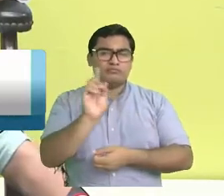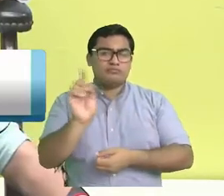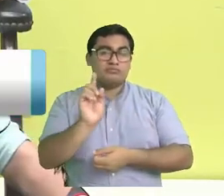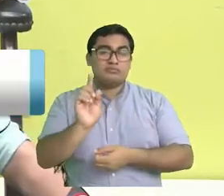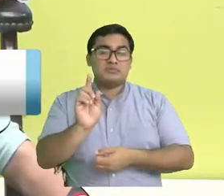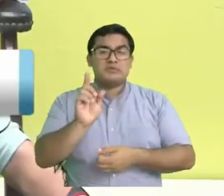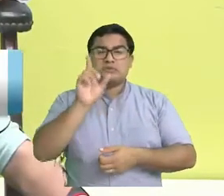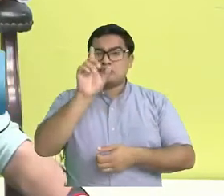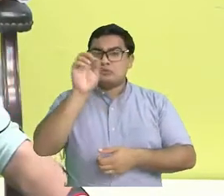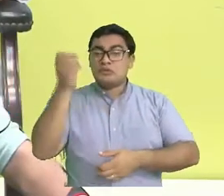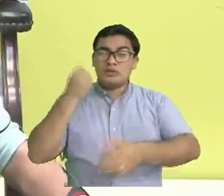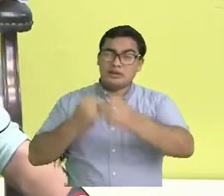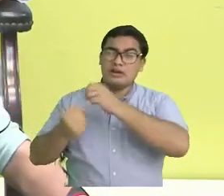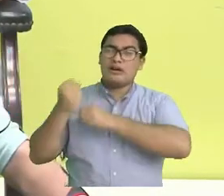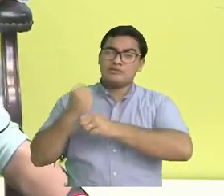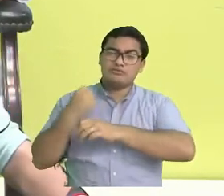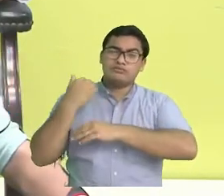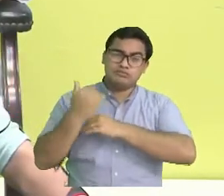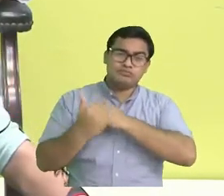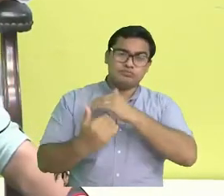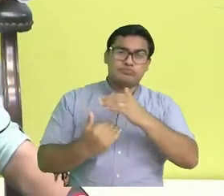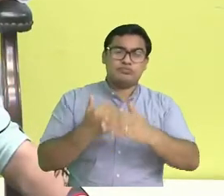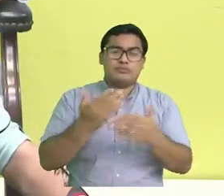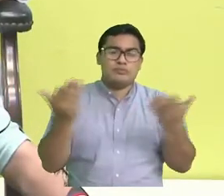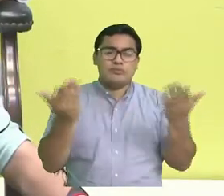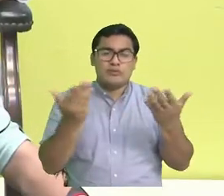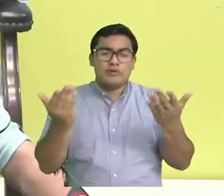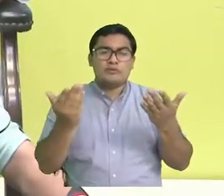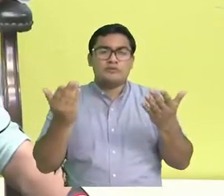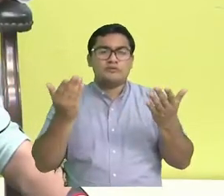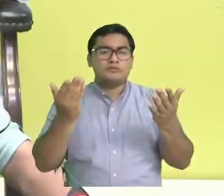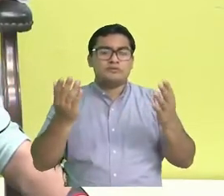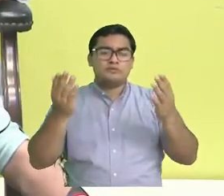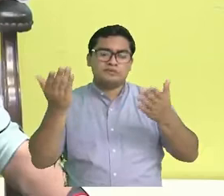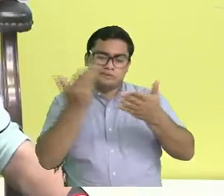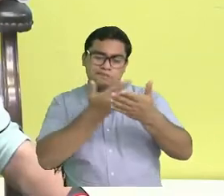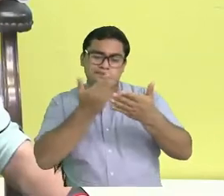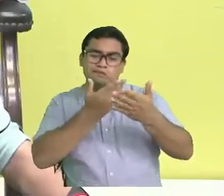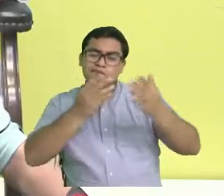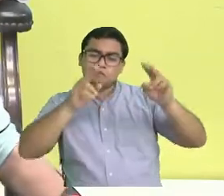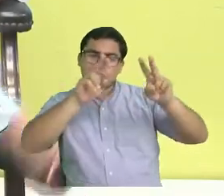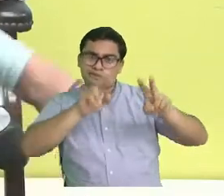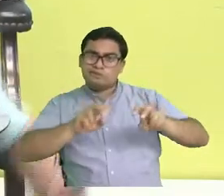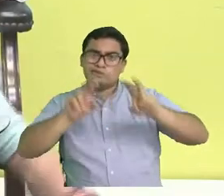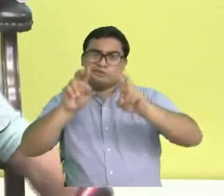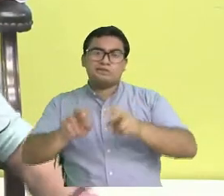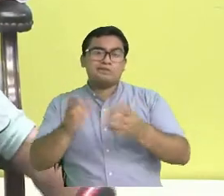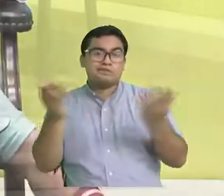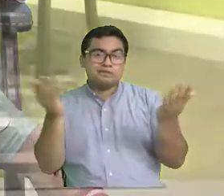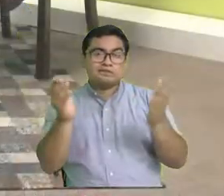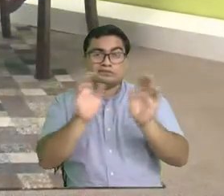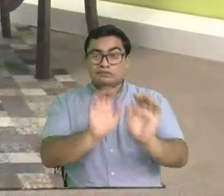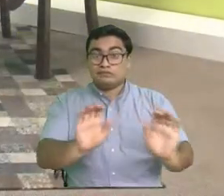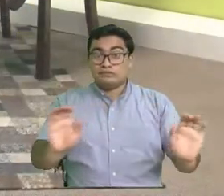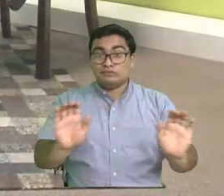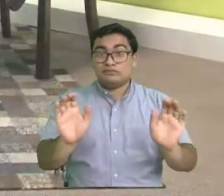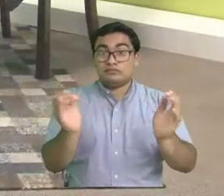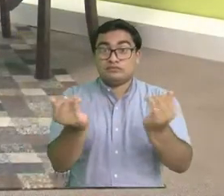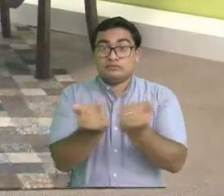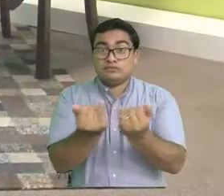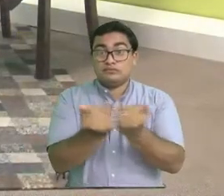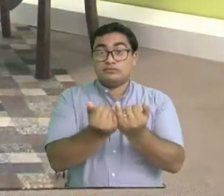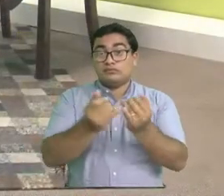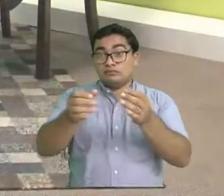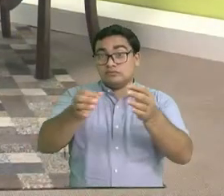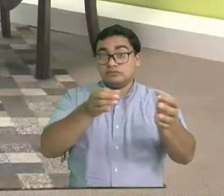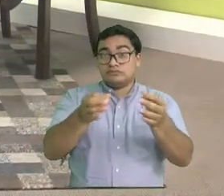últimos 10 años hemos venido estudiando un poco más y dándole un nombre. Precisamente hablando de generaciones